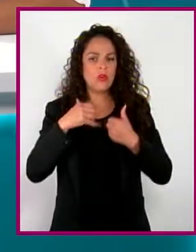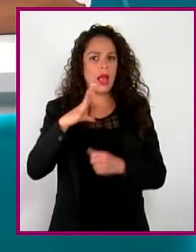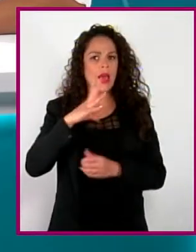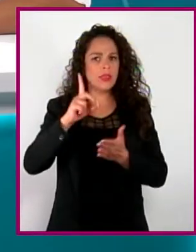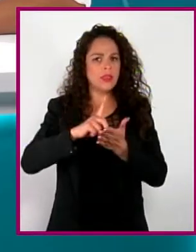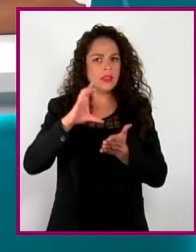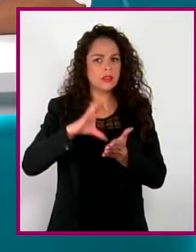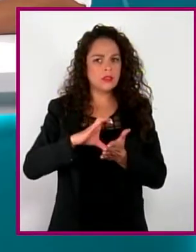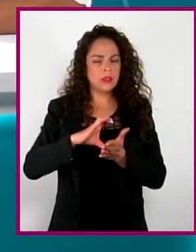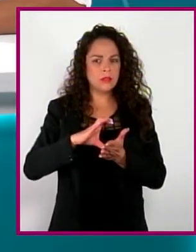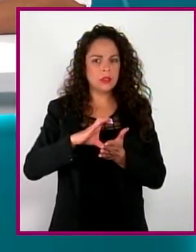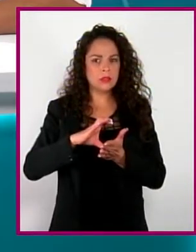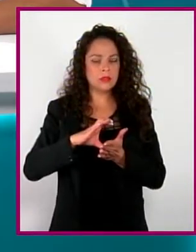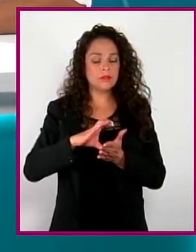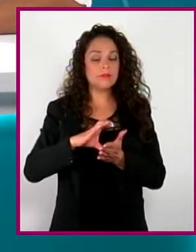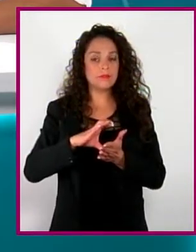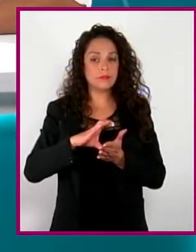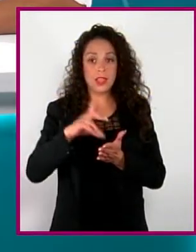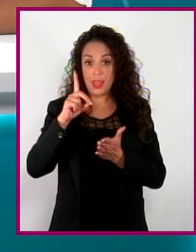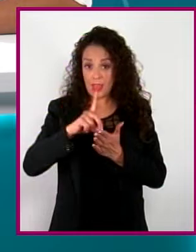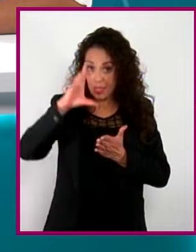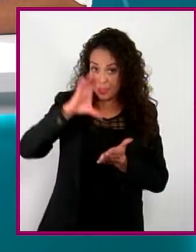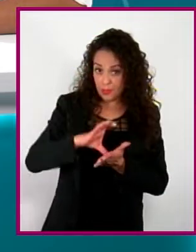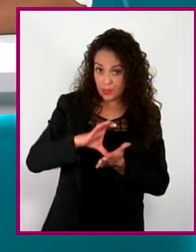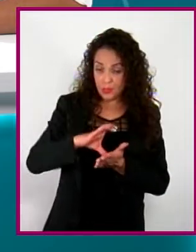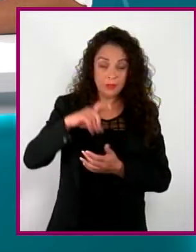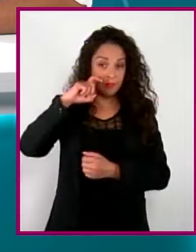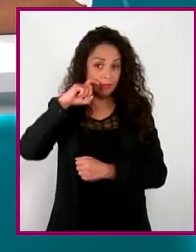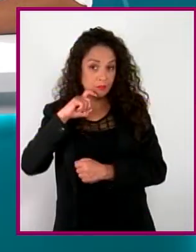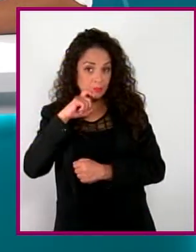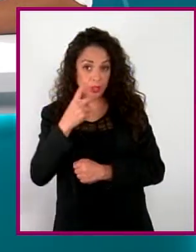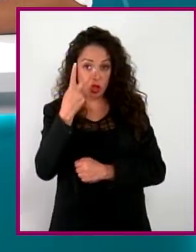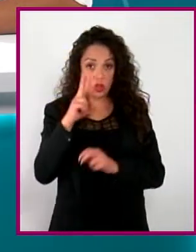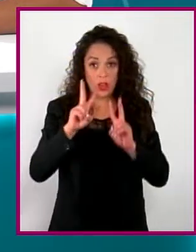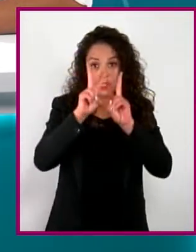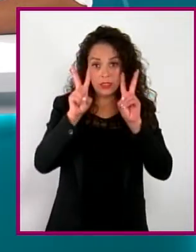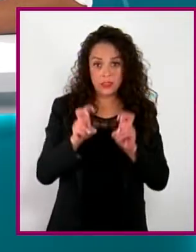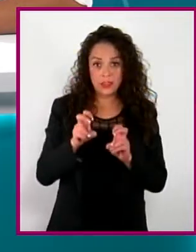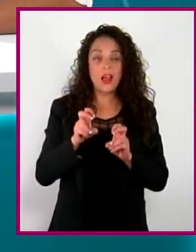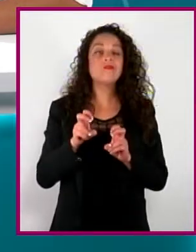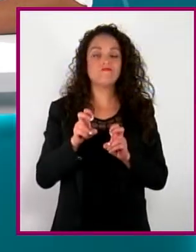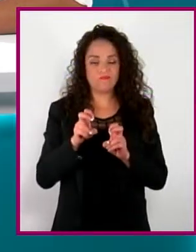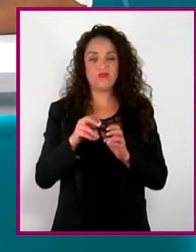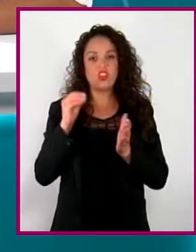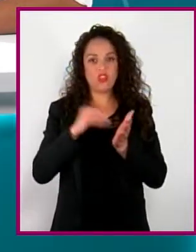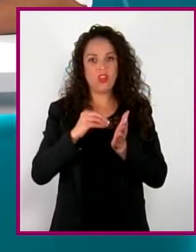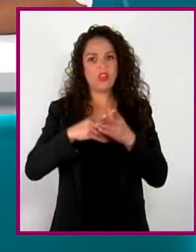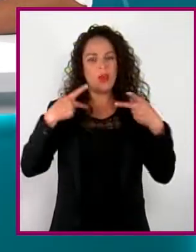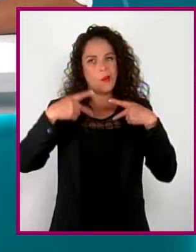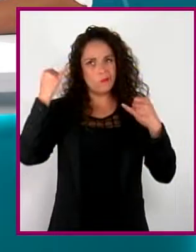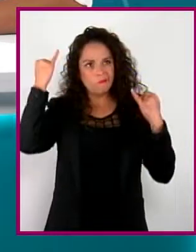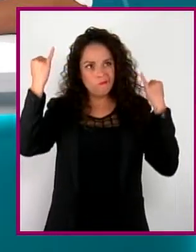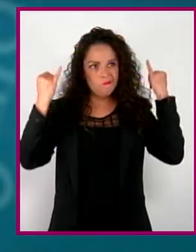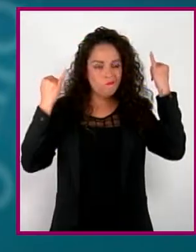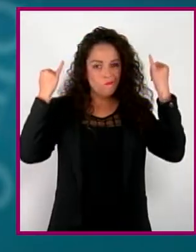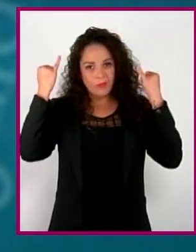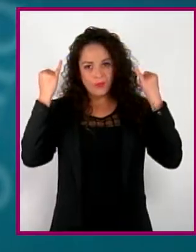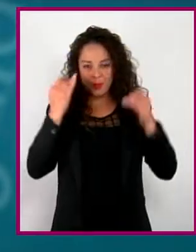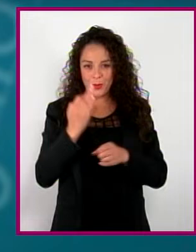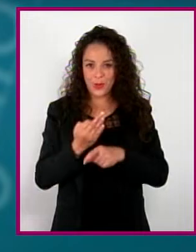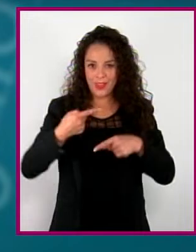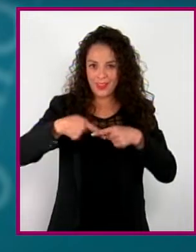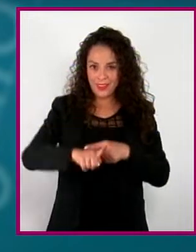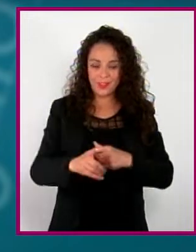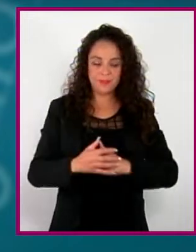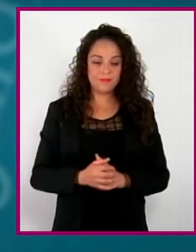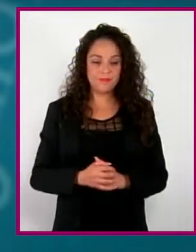discapacidad. Discapacidad y sexualidad son dos temas que siguen siendo tabú en nuestra sociedad. Comenzamos. Según